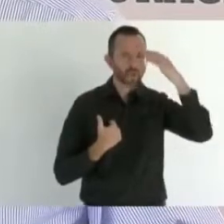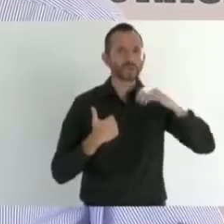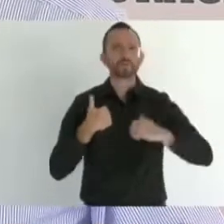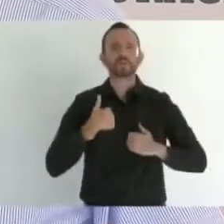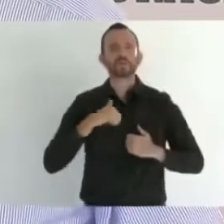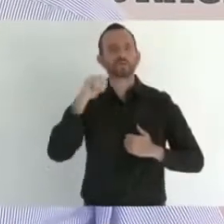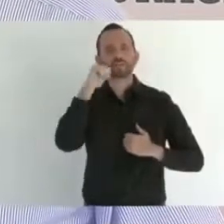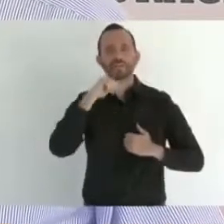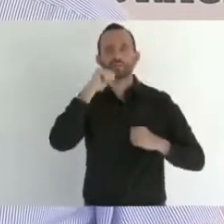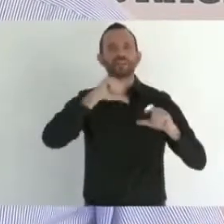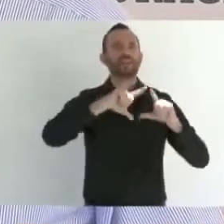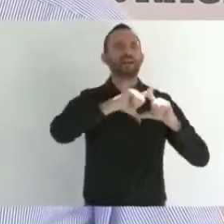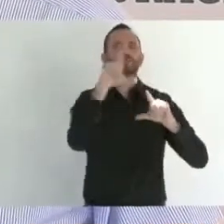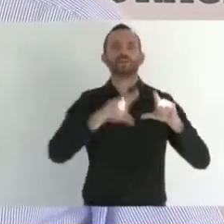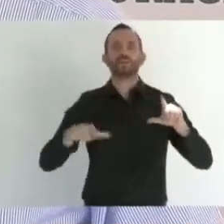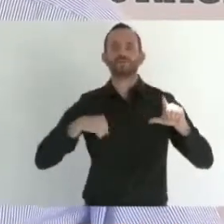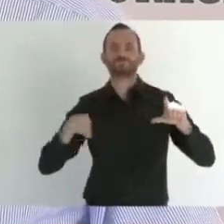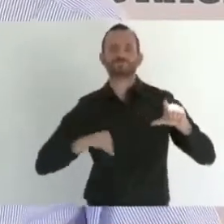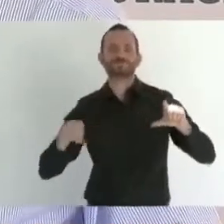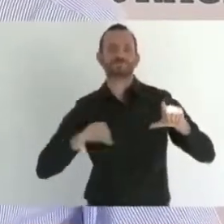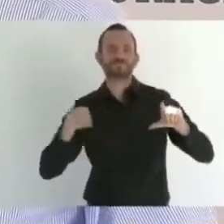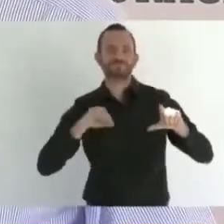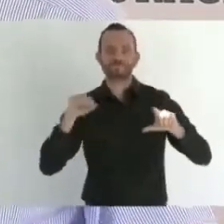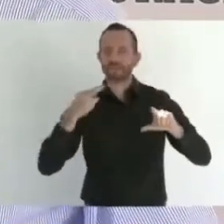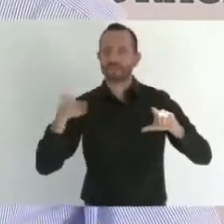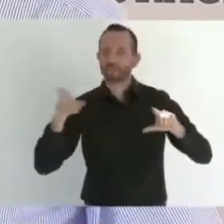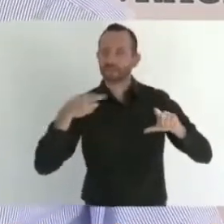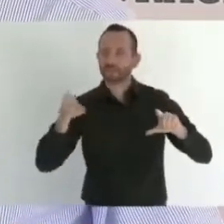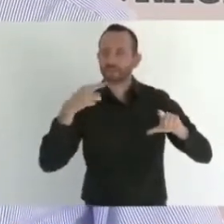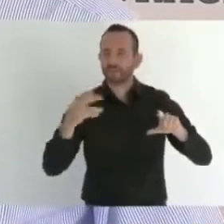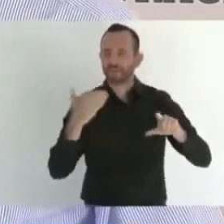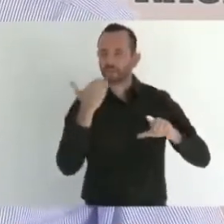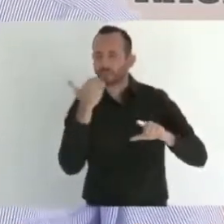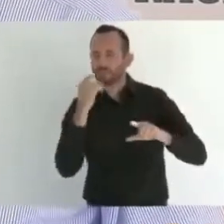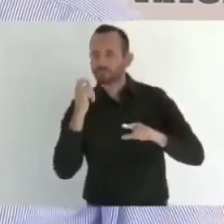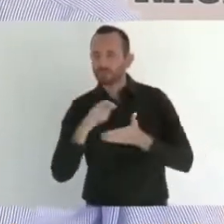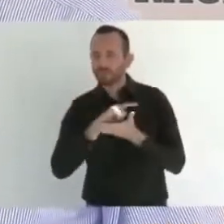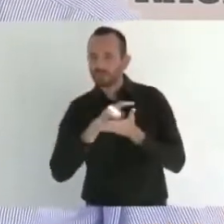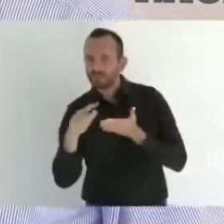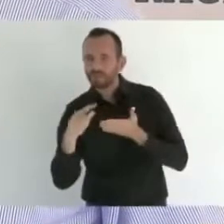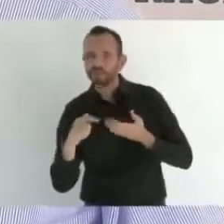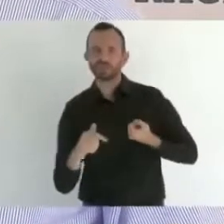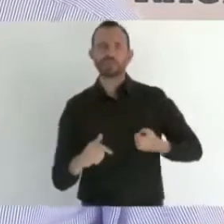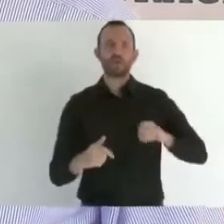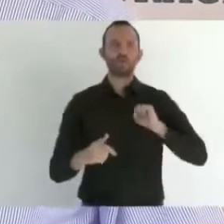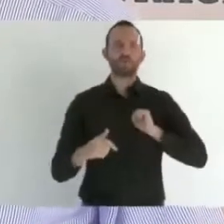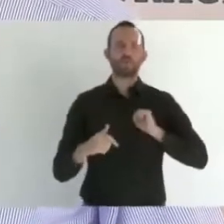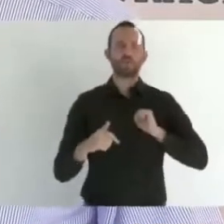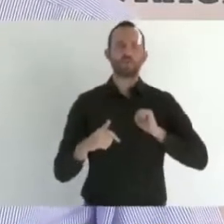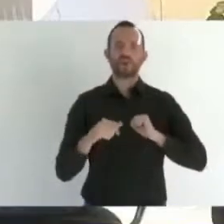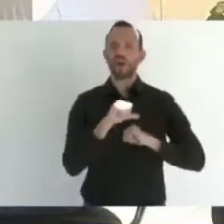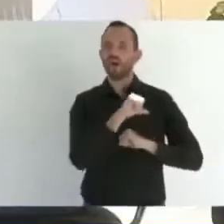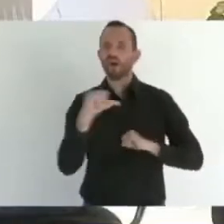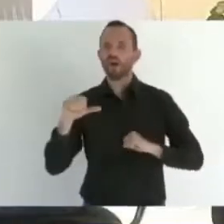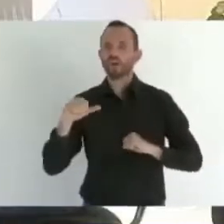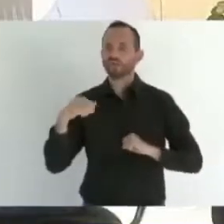comer sano y comer lo que se produce en las regiones